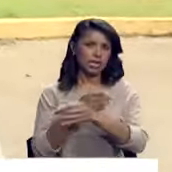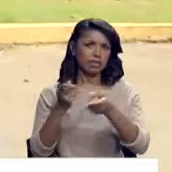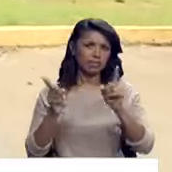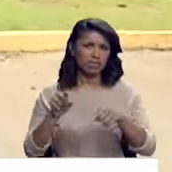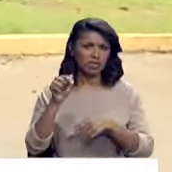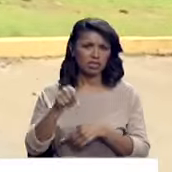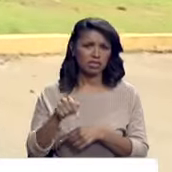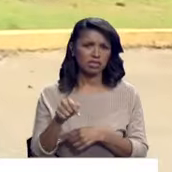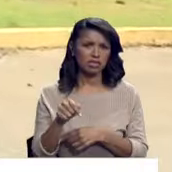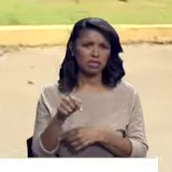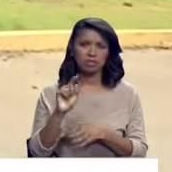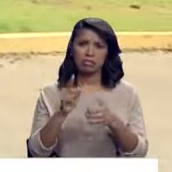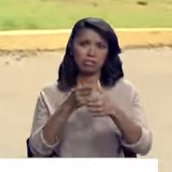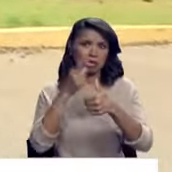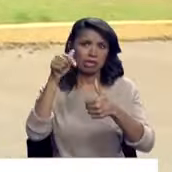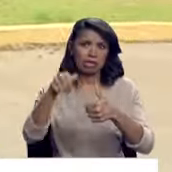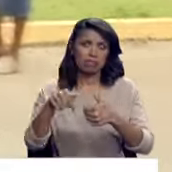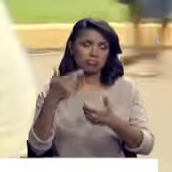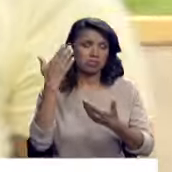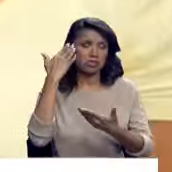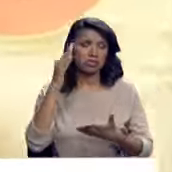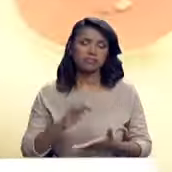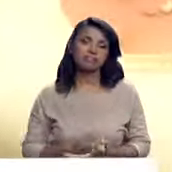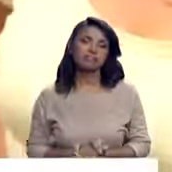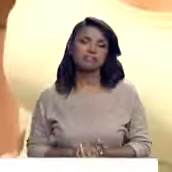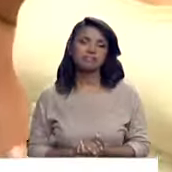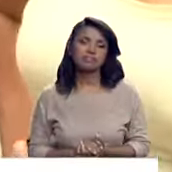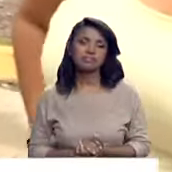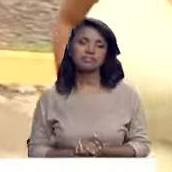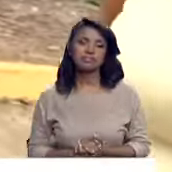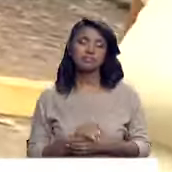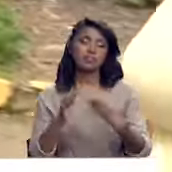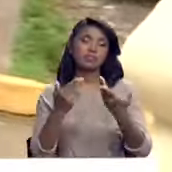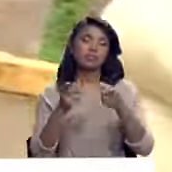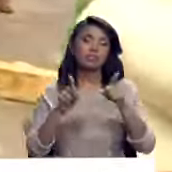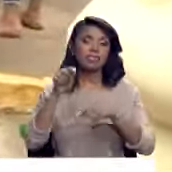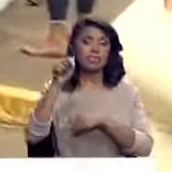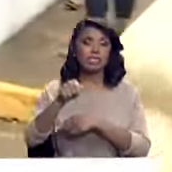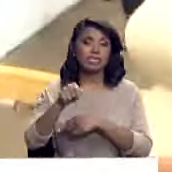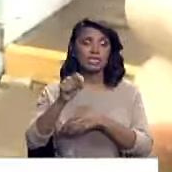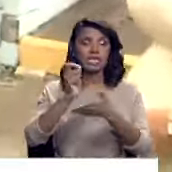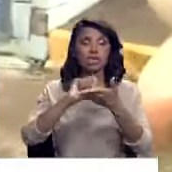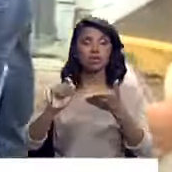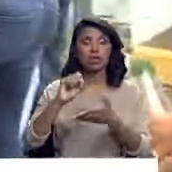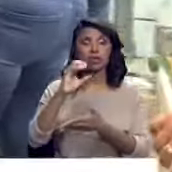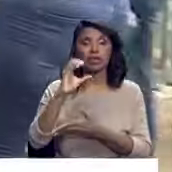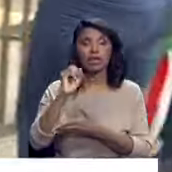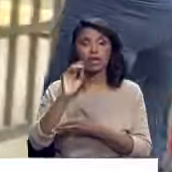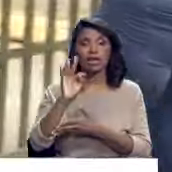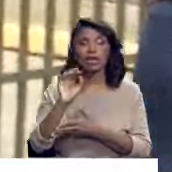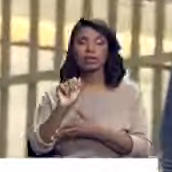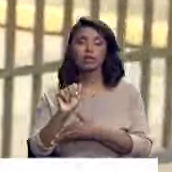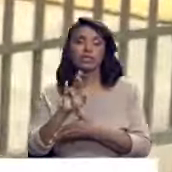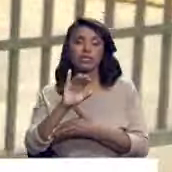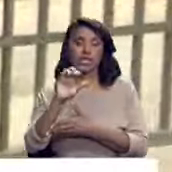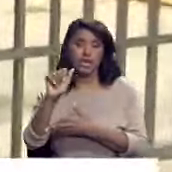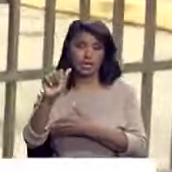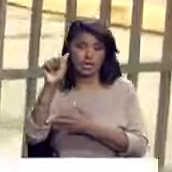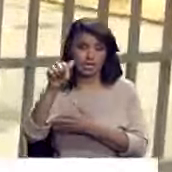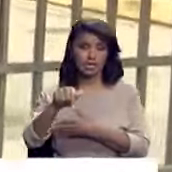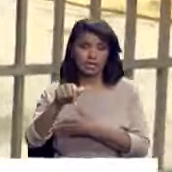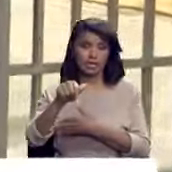acá en la escuela? No, hasta el momento es la primera vez. Bueno, es la información que se está generando, reiteramos, acá en la Escuela República de Costa Rica, donde se